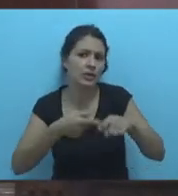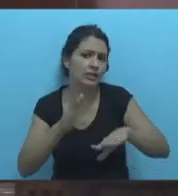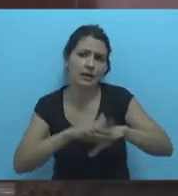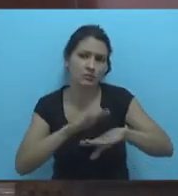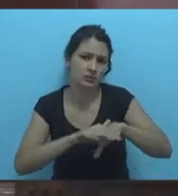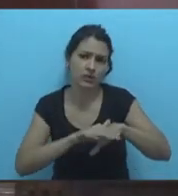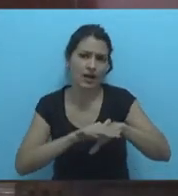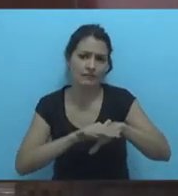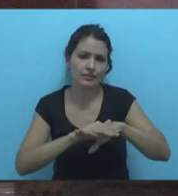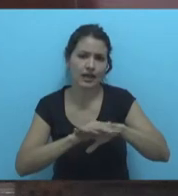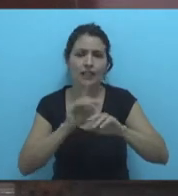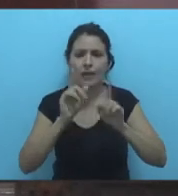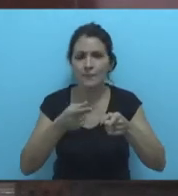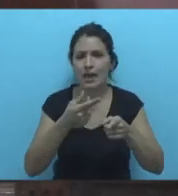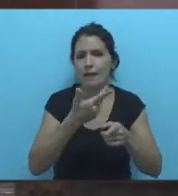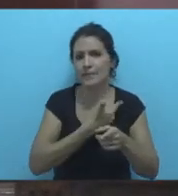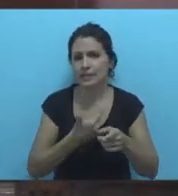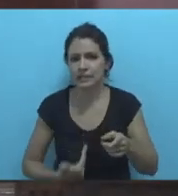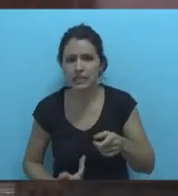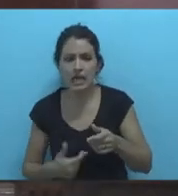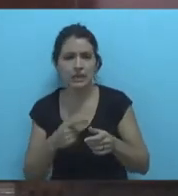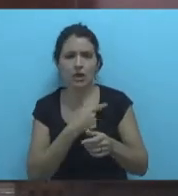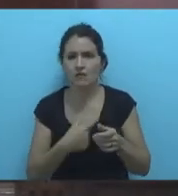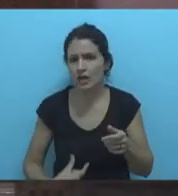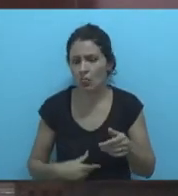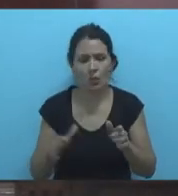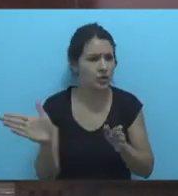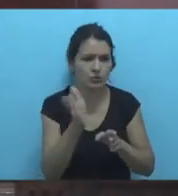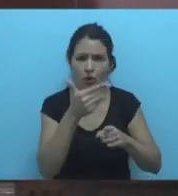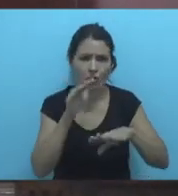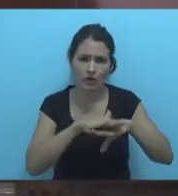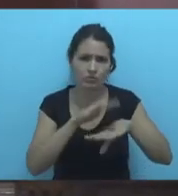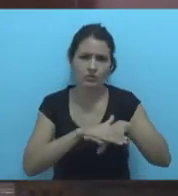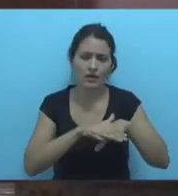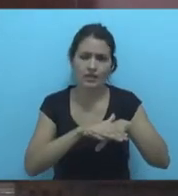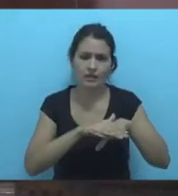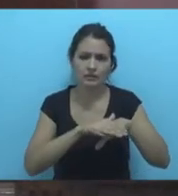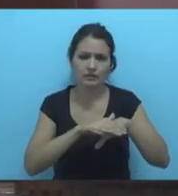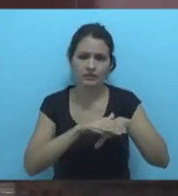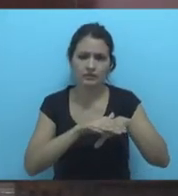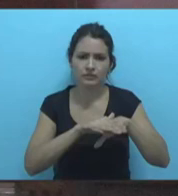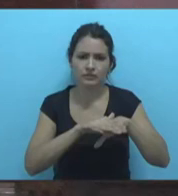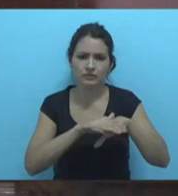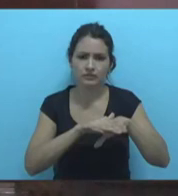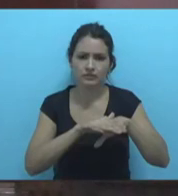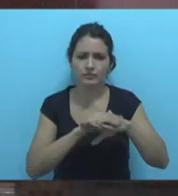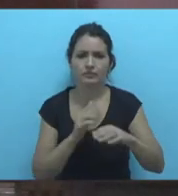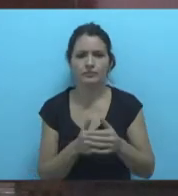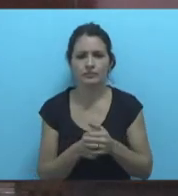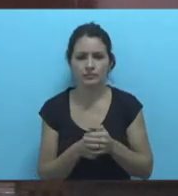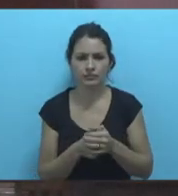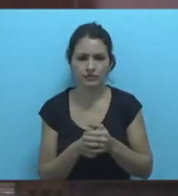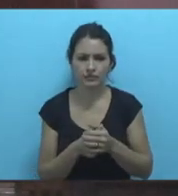la política de los presidentes y gobernadores que han pasado en Argentina. La verdad que si hay alguna provincia que esté